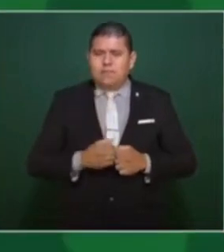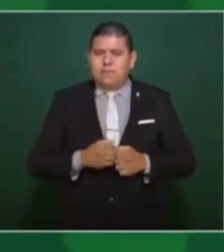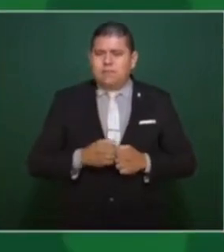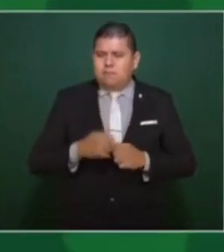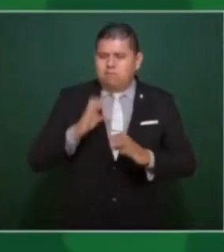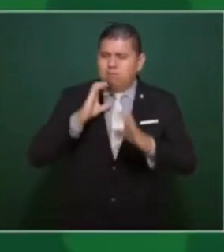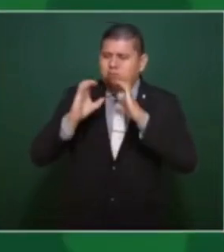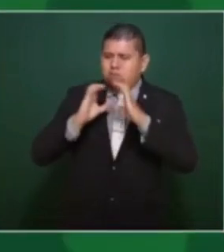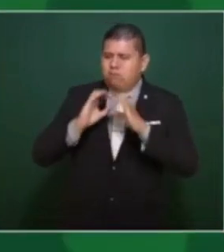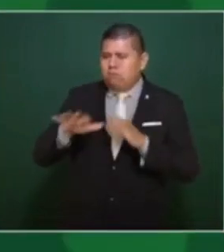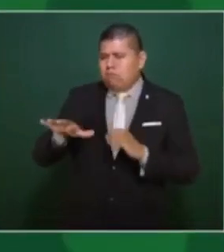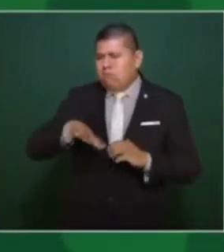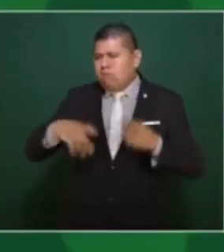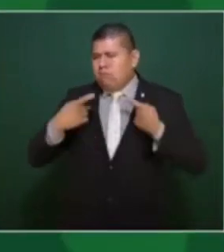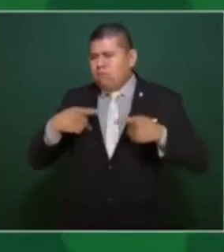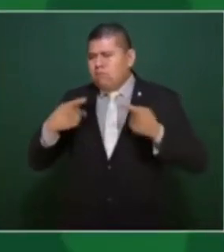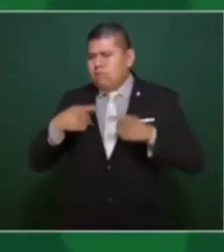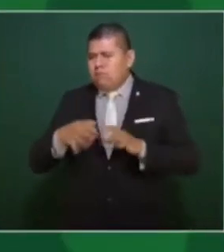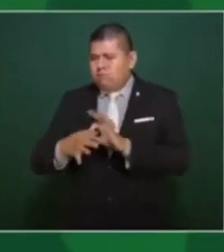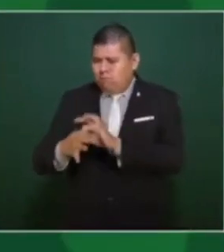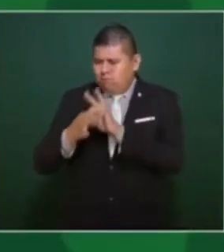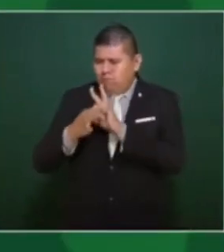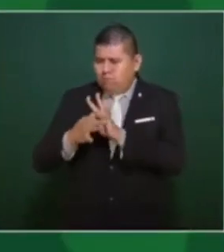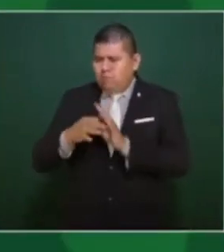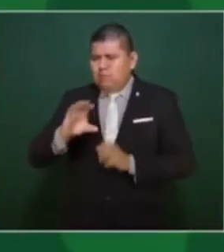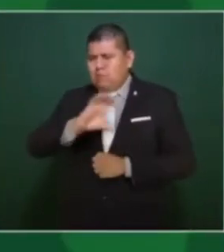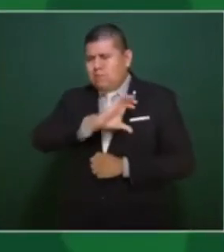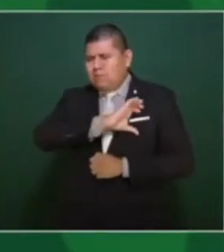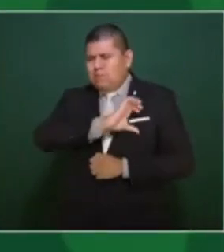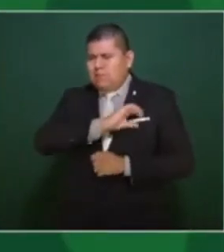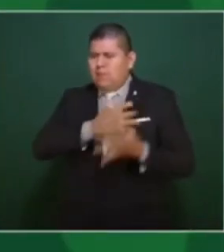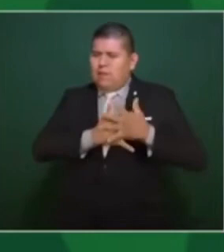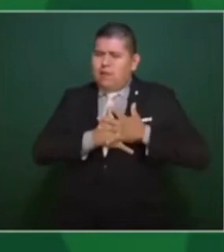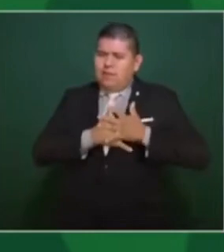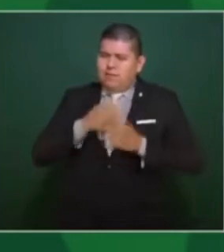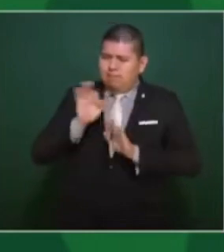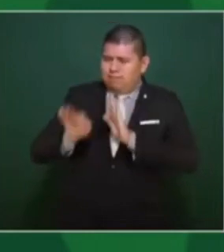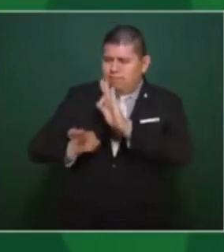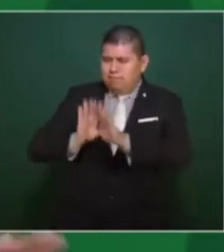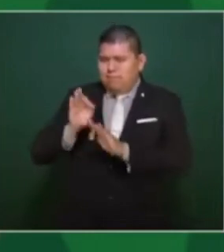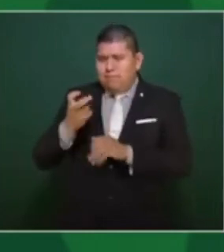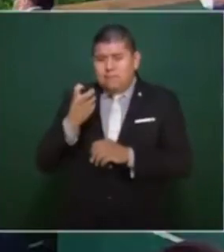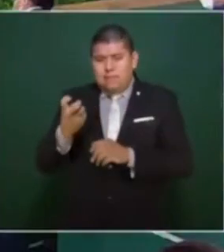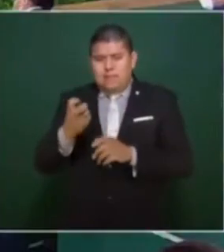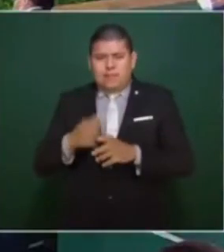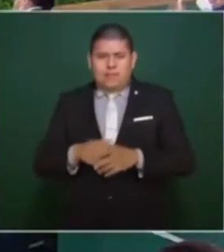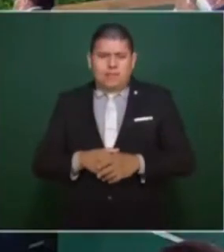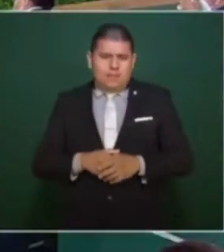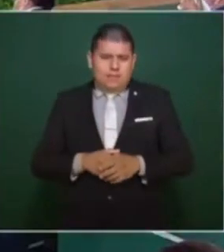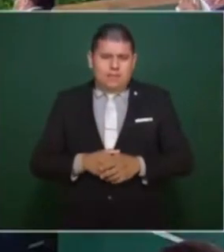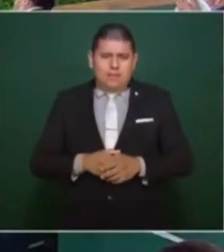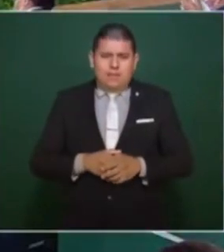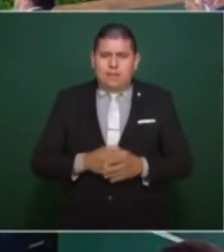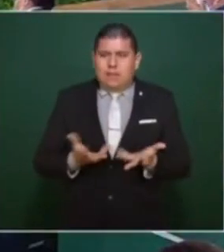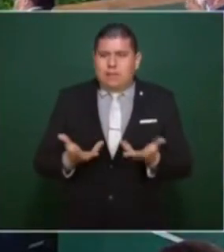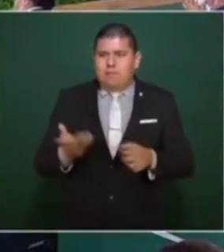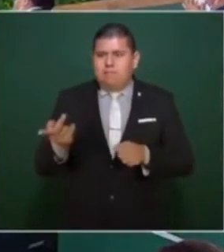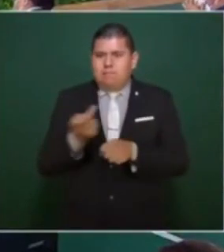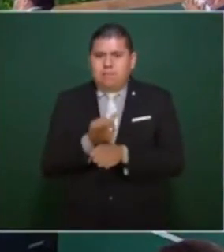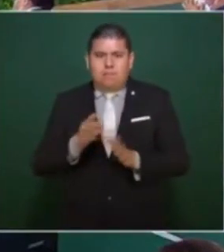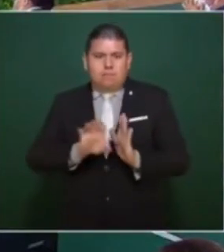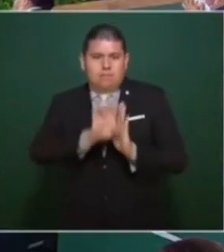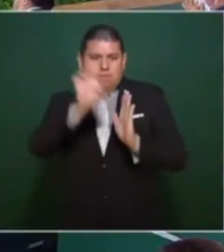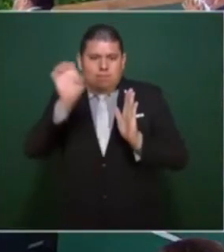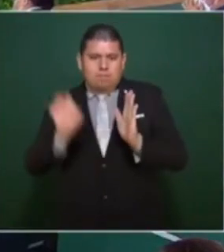comunicación fraterna, amorosa, pero ¿qué? ¿No se dan